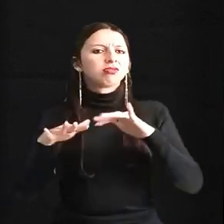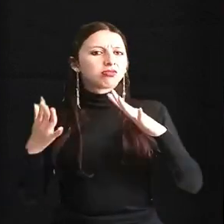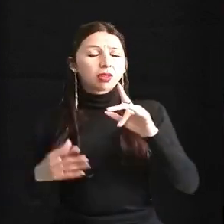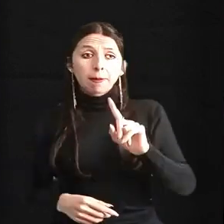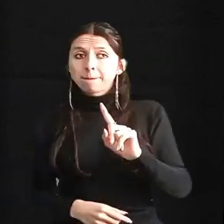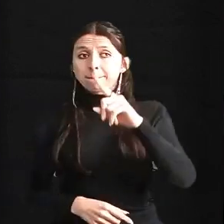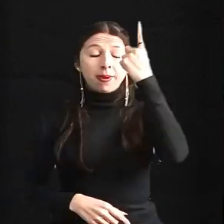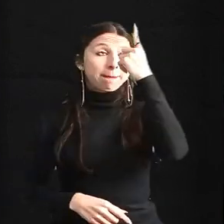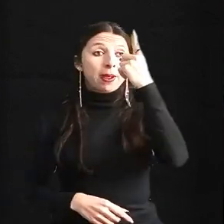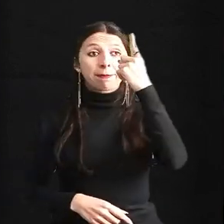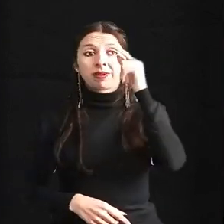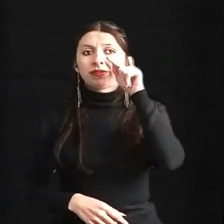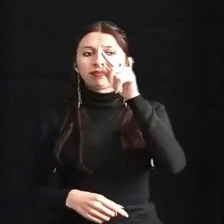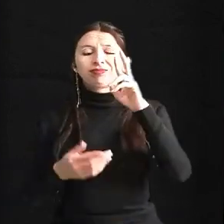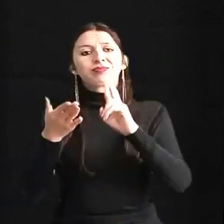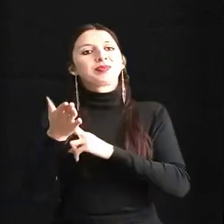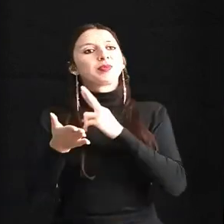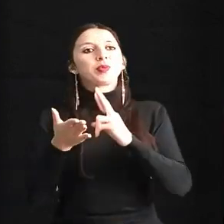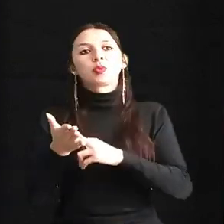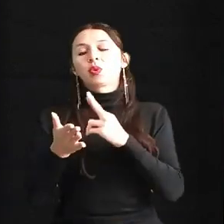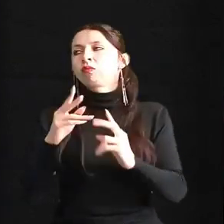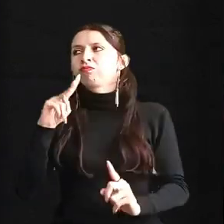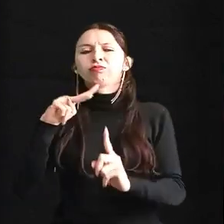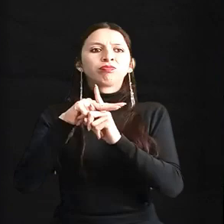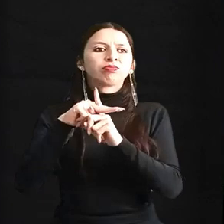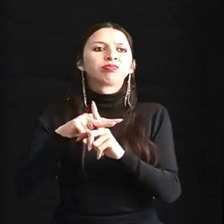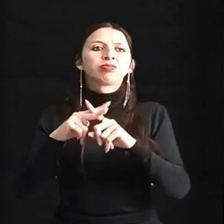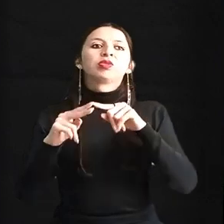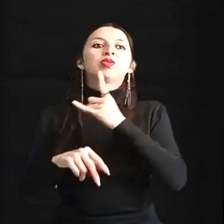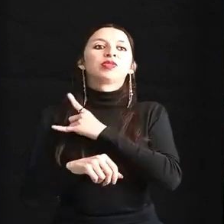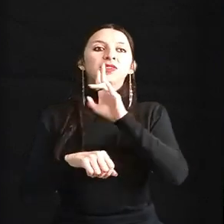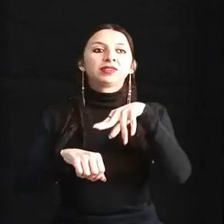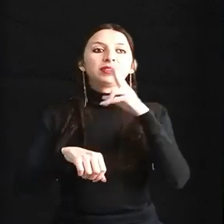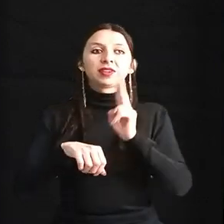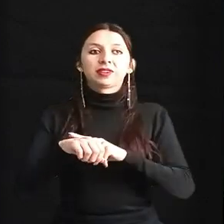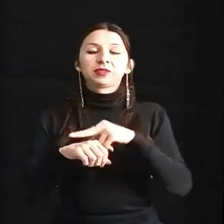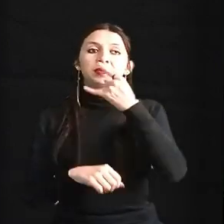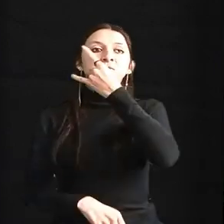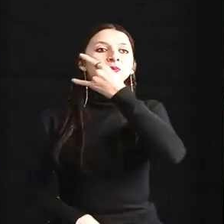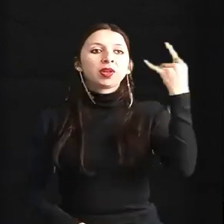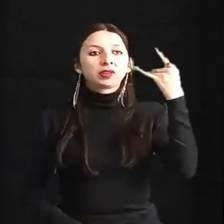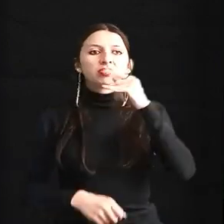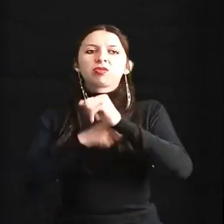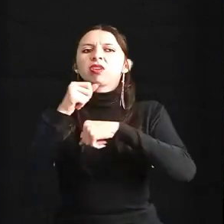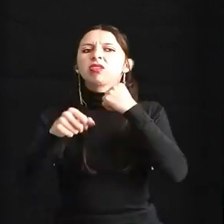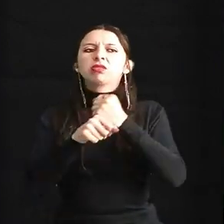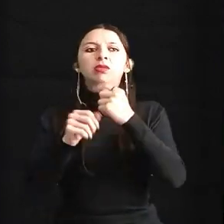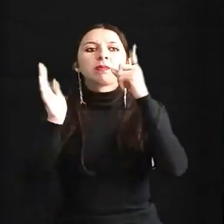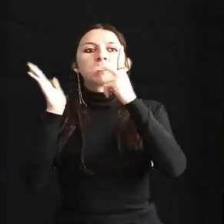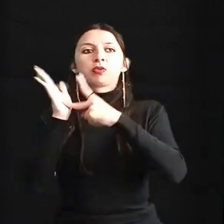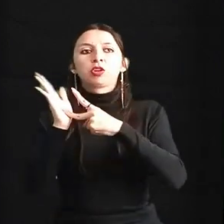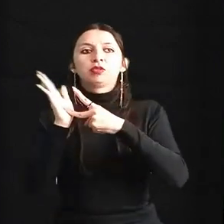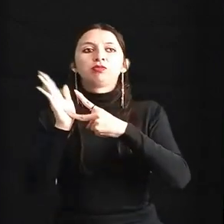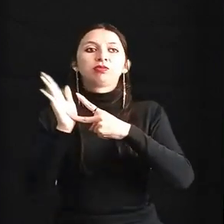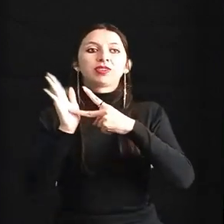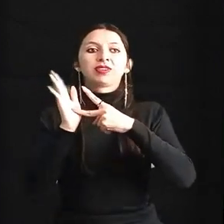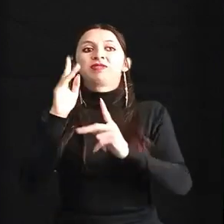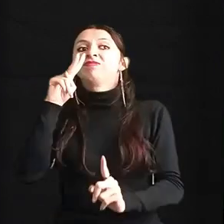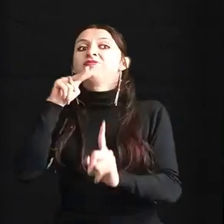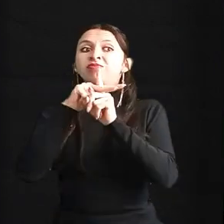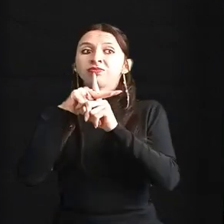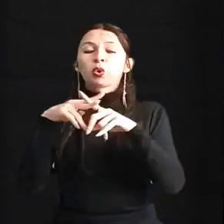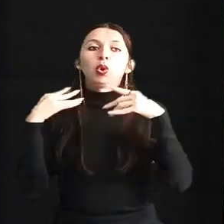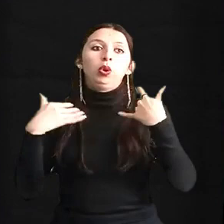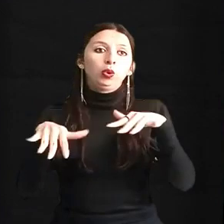las primeras revistas que se consolidan en la universidad de nariño surgen en marzo del año 2000 por la